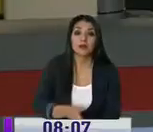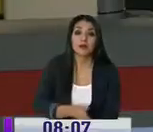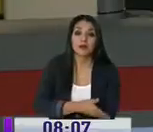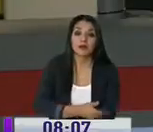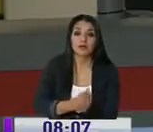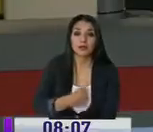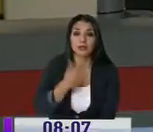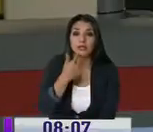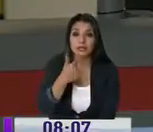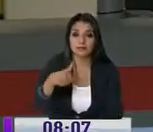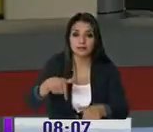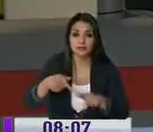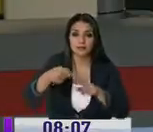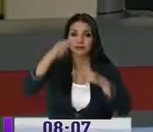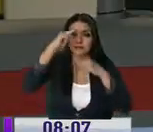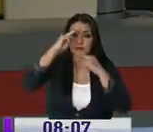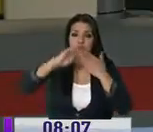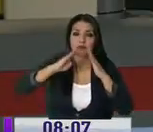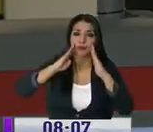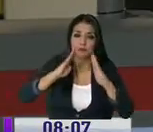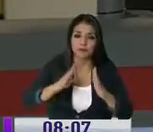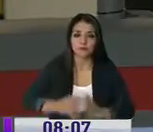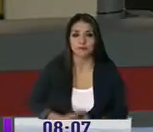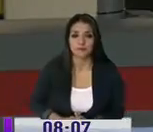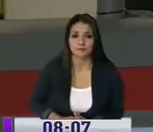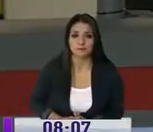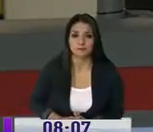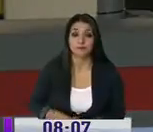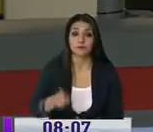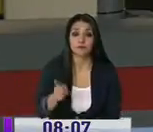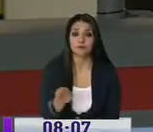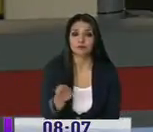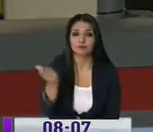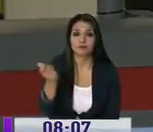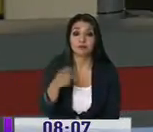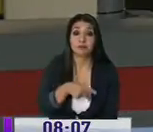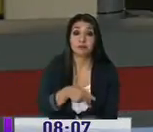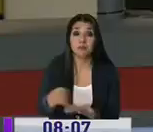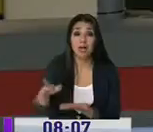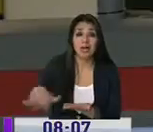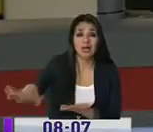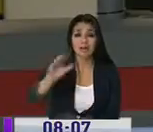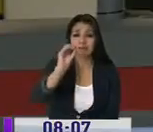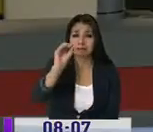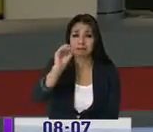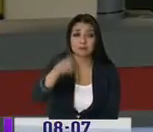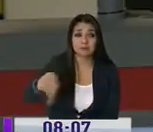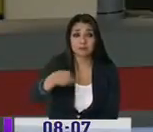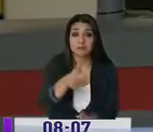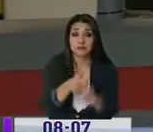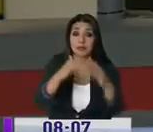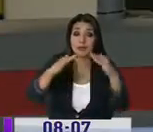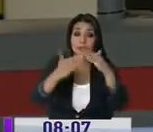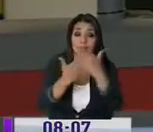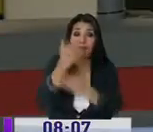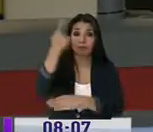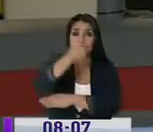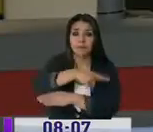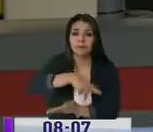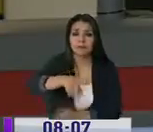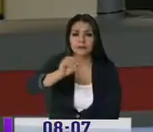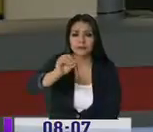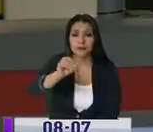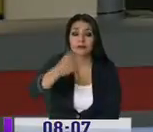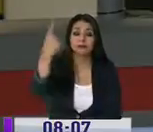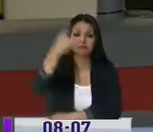acá en este el primer noticiero de la comunidad. Exonerados todos los que viven alrededor de este nuevo peaje, que es un peaje que se ha